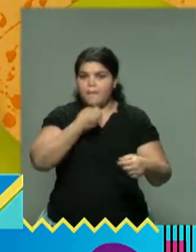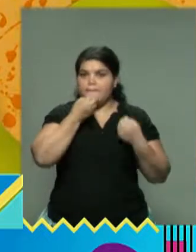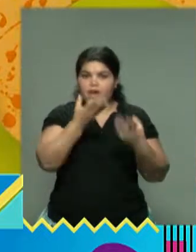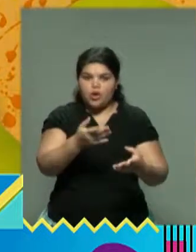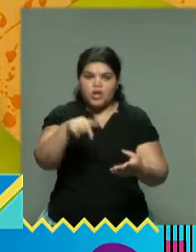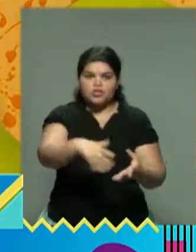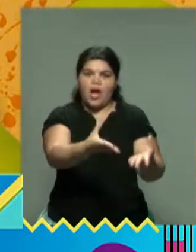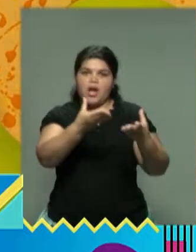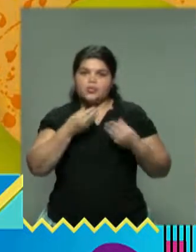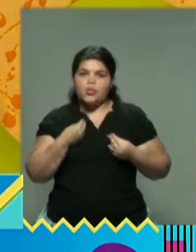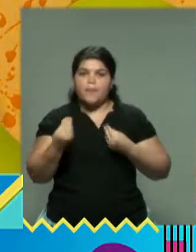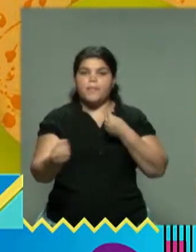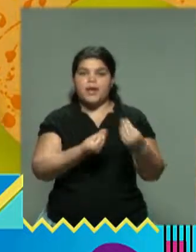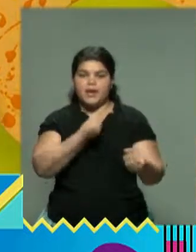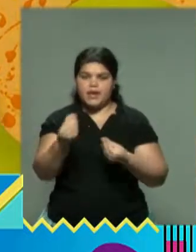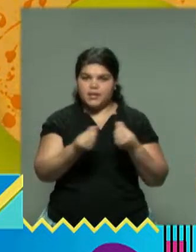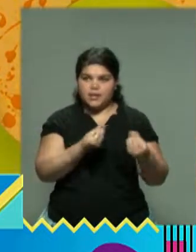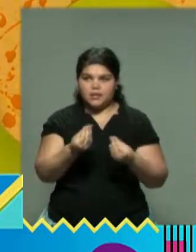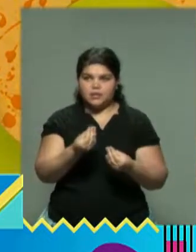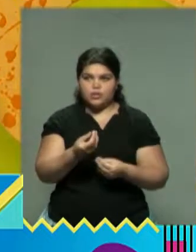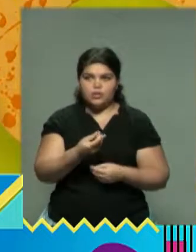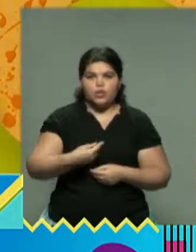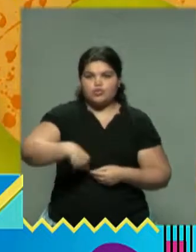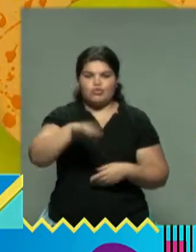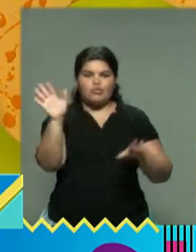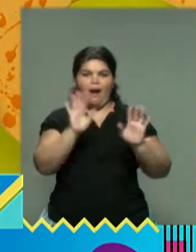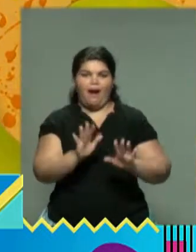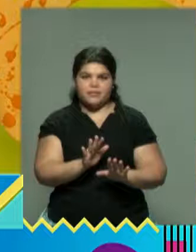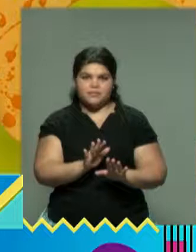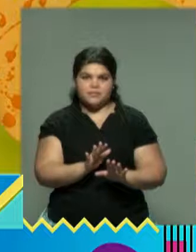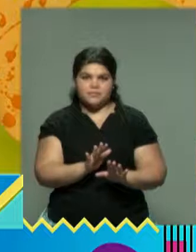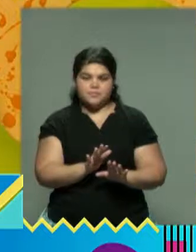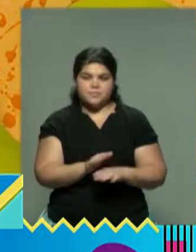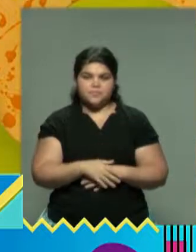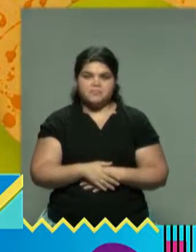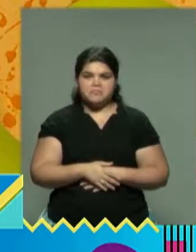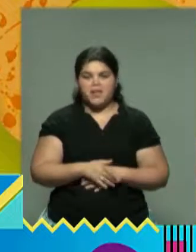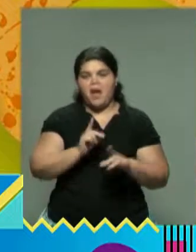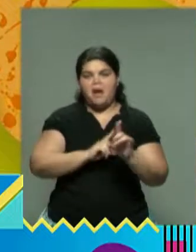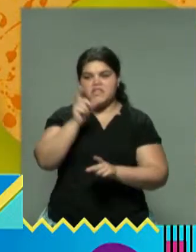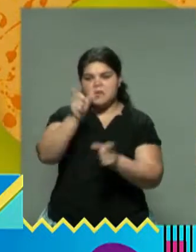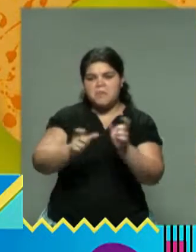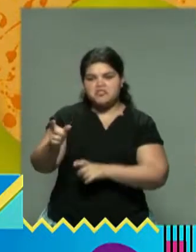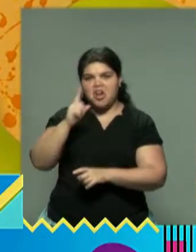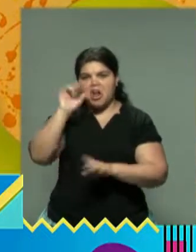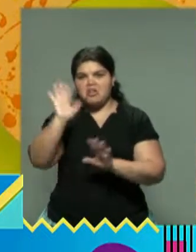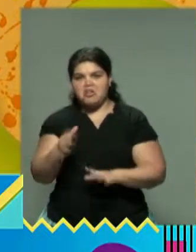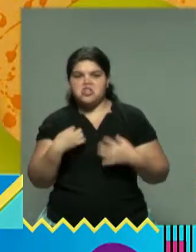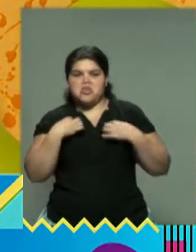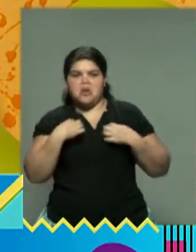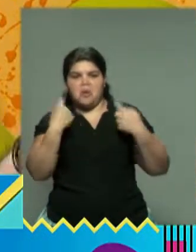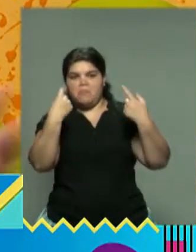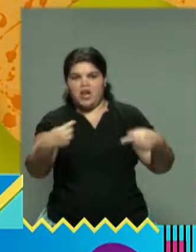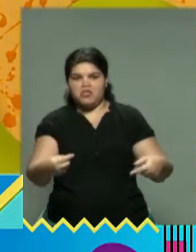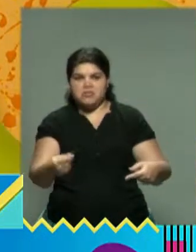estar haciendo cosas que por ahí en una persona normal que no conoce esos materiales, bueno, se